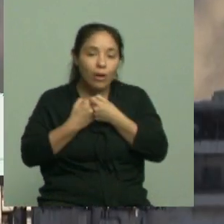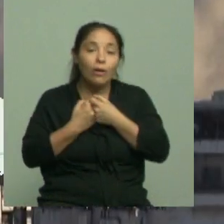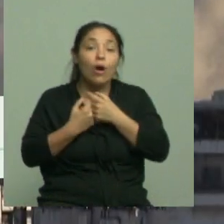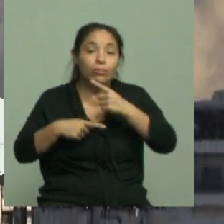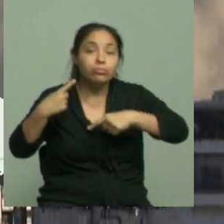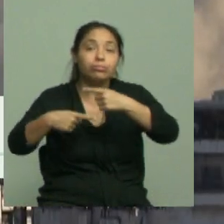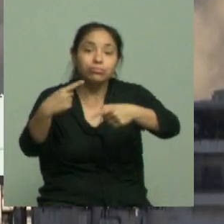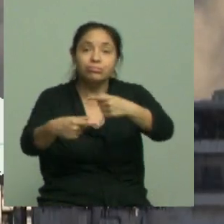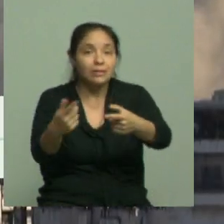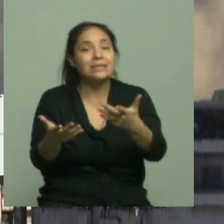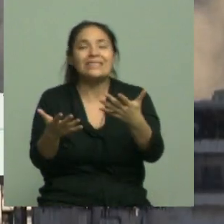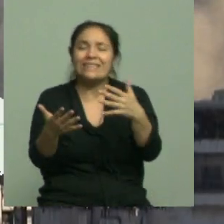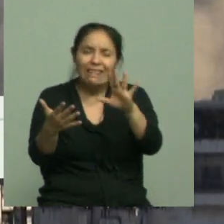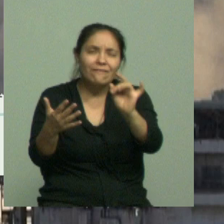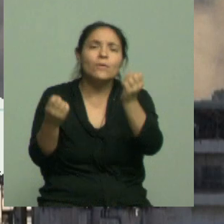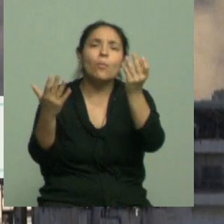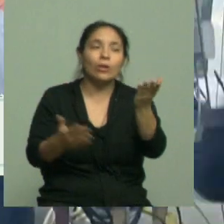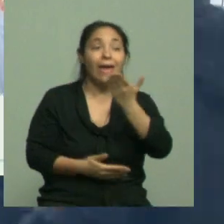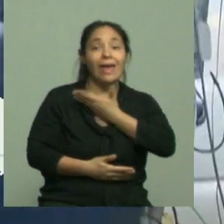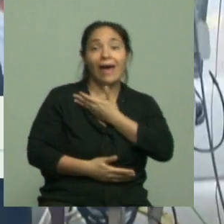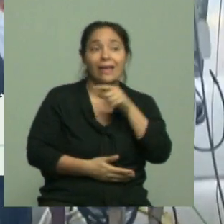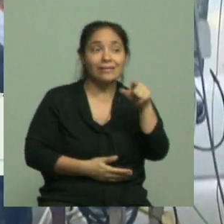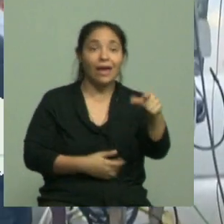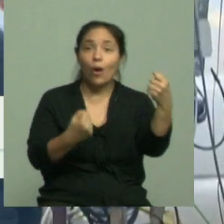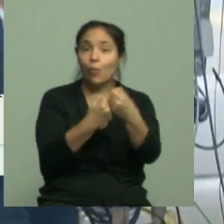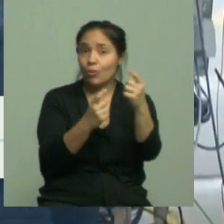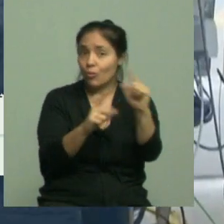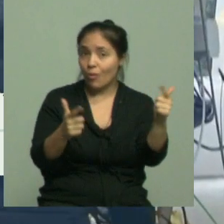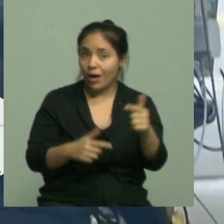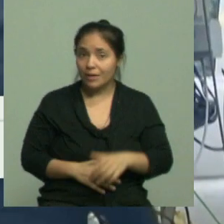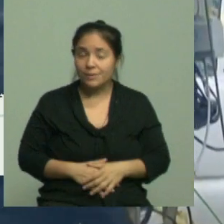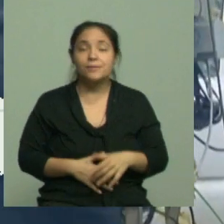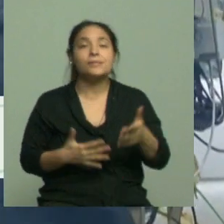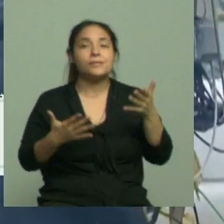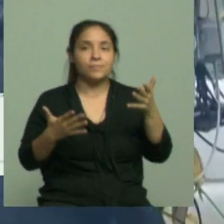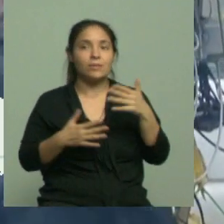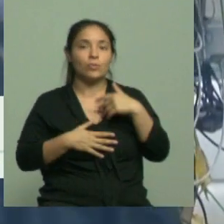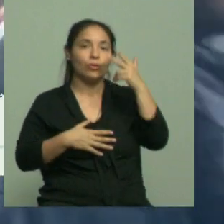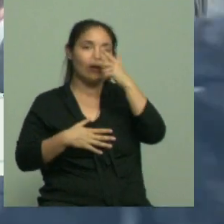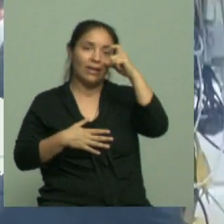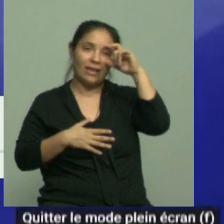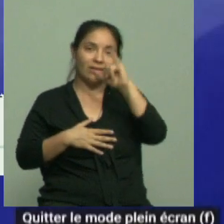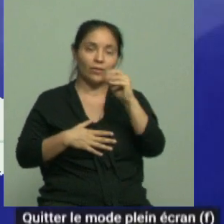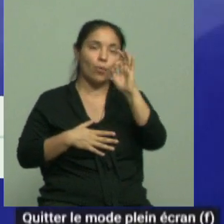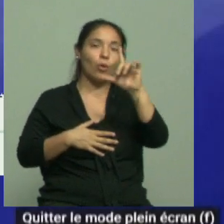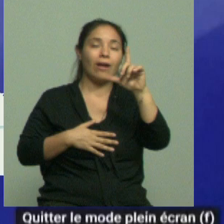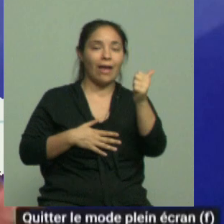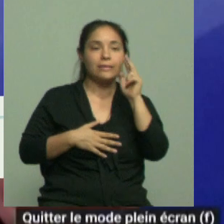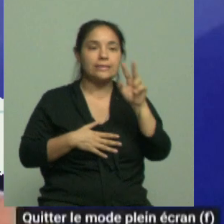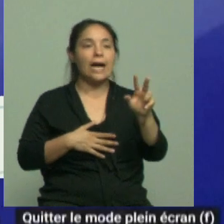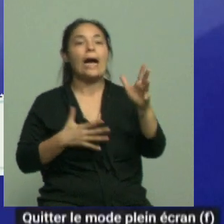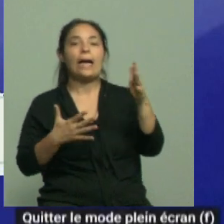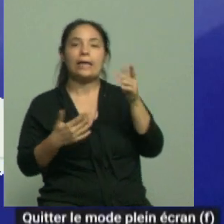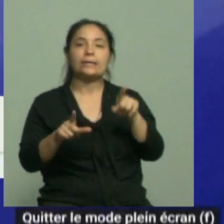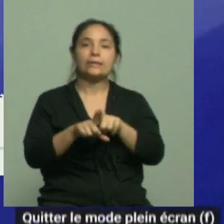hecho se involucra en forma inmediata en el conflicto Hezbollah en solidaridad con Gaza. Hay